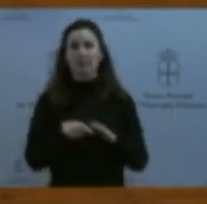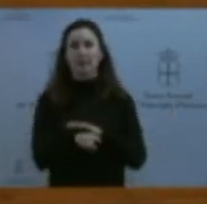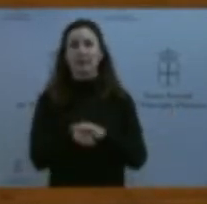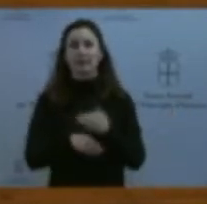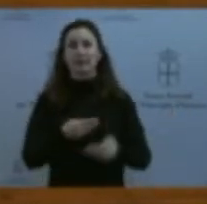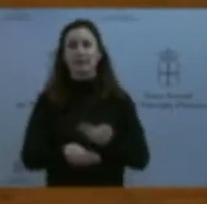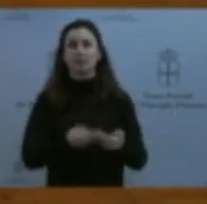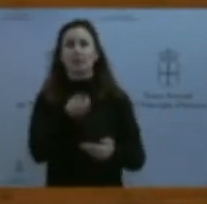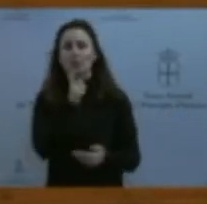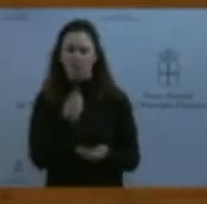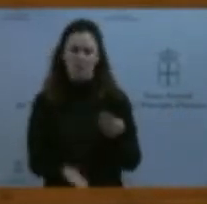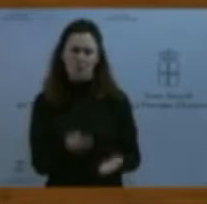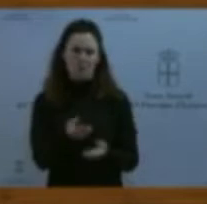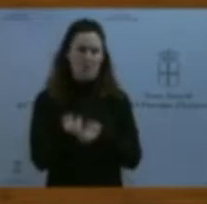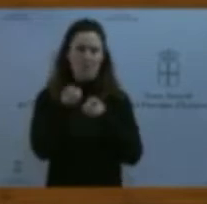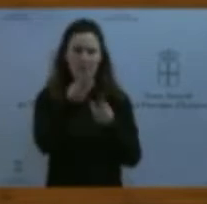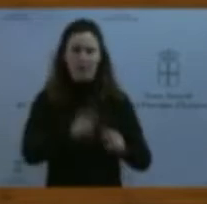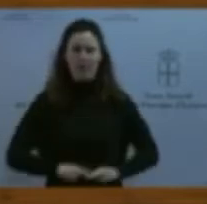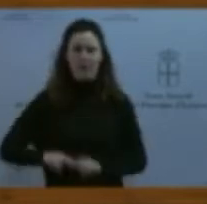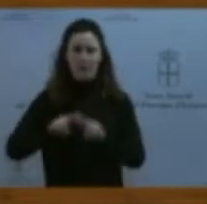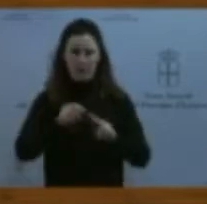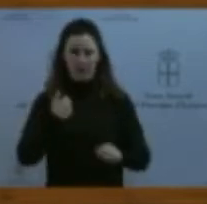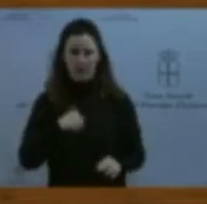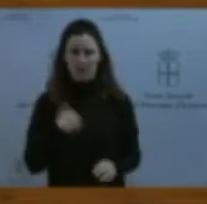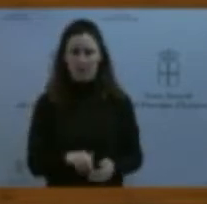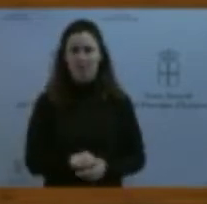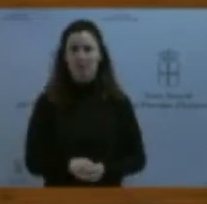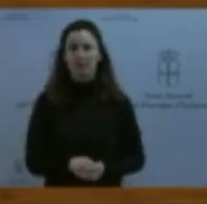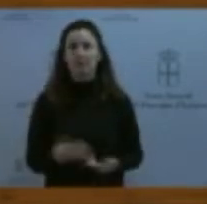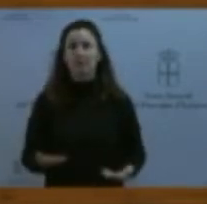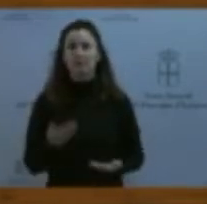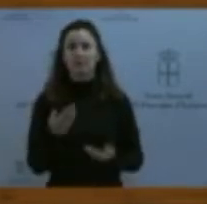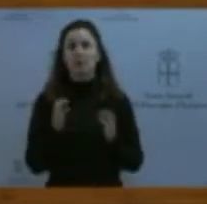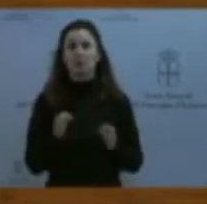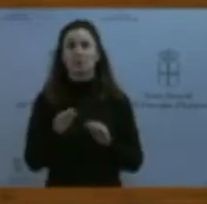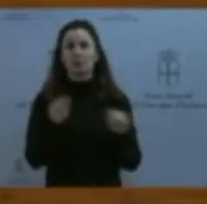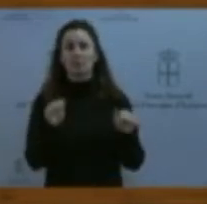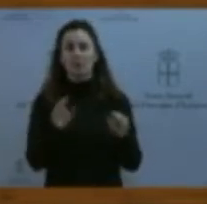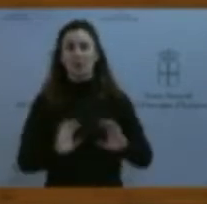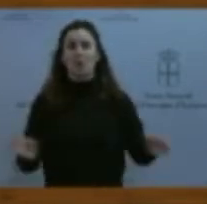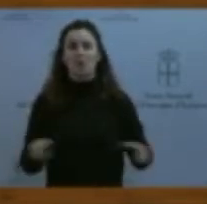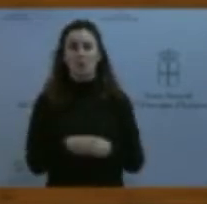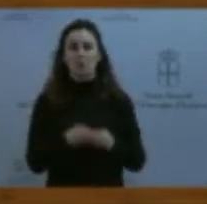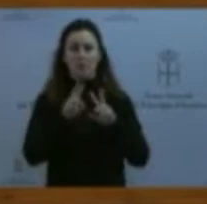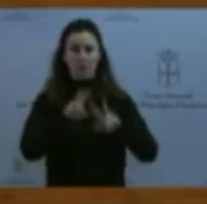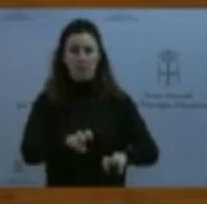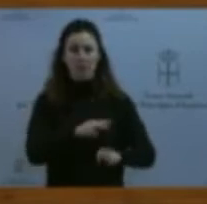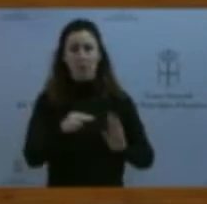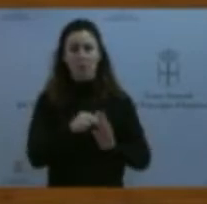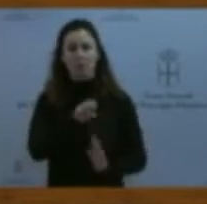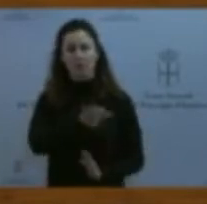analizado, evidentemente. La convocatoria de grupos de investigación para el periodo 2014-2017, las bases de la